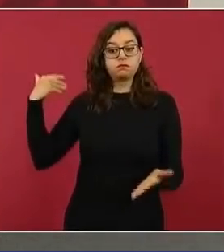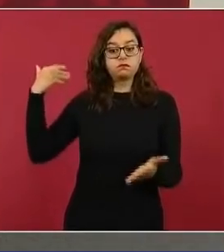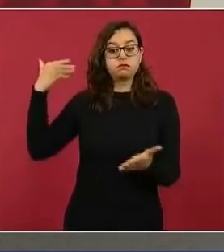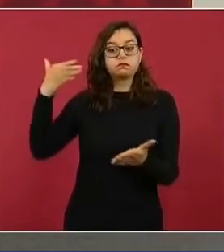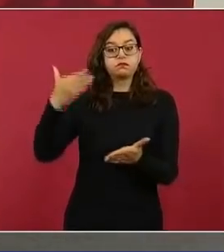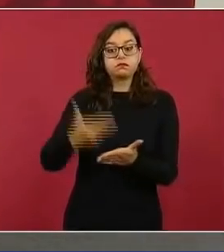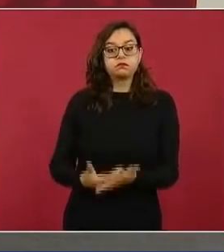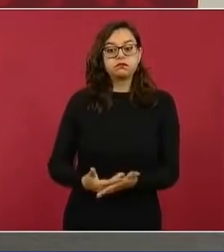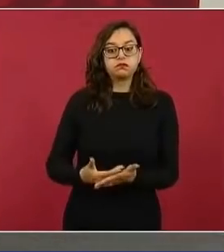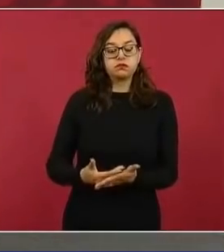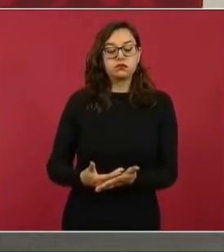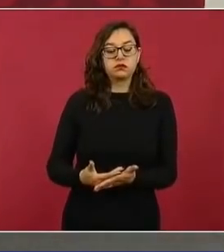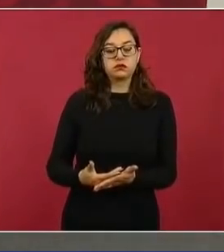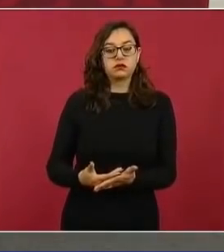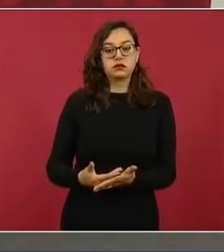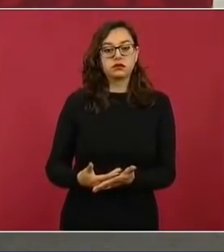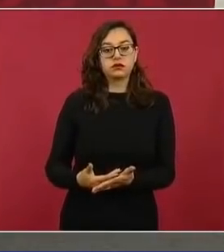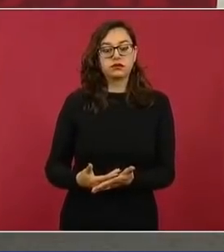política